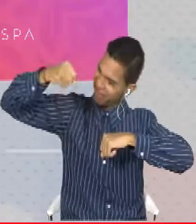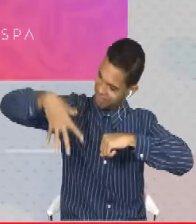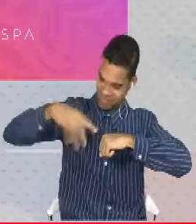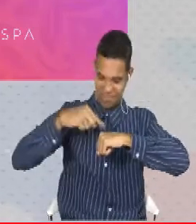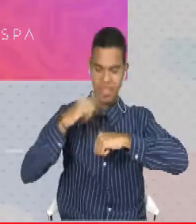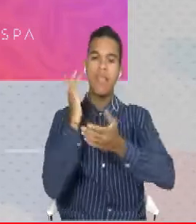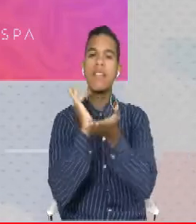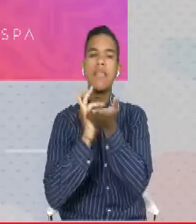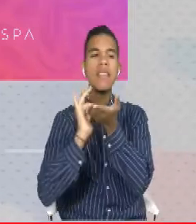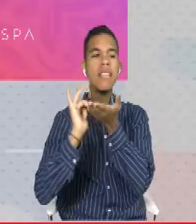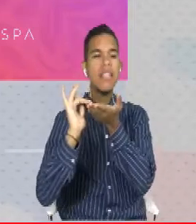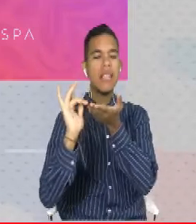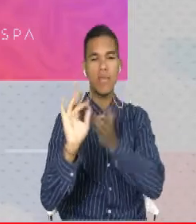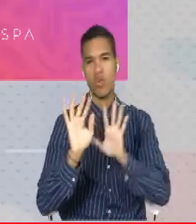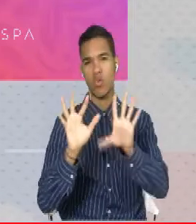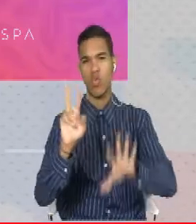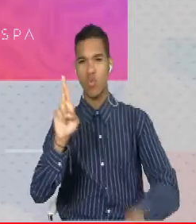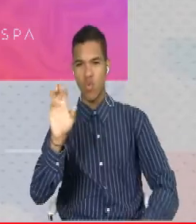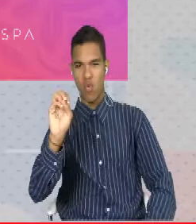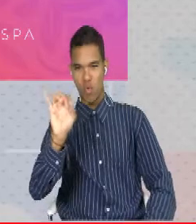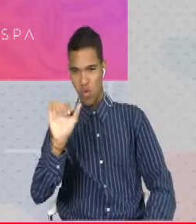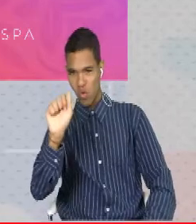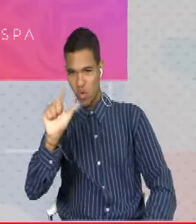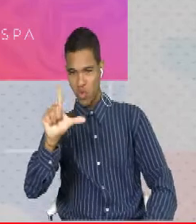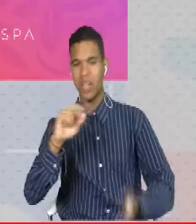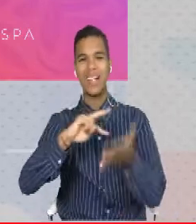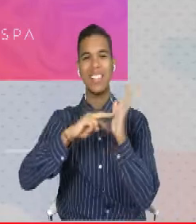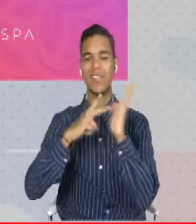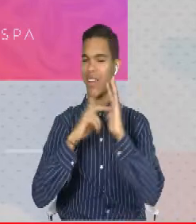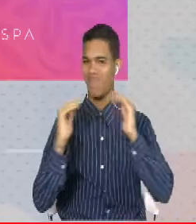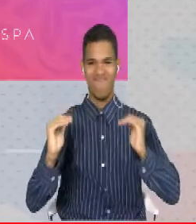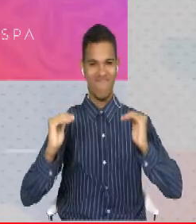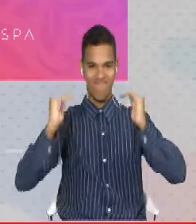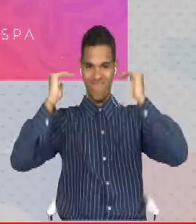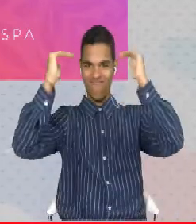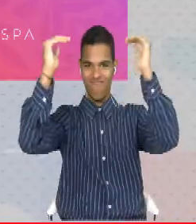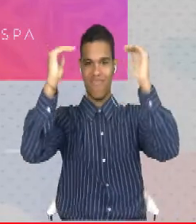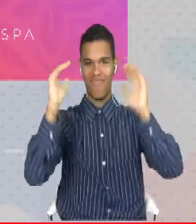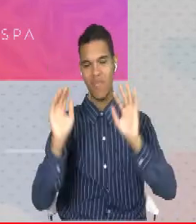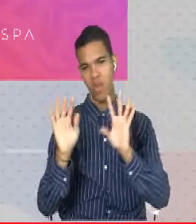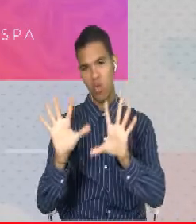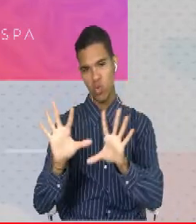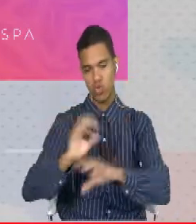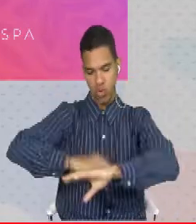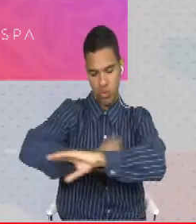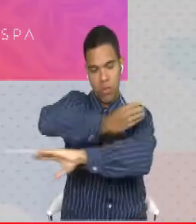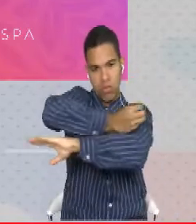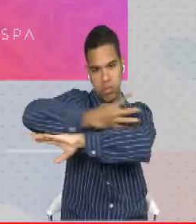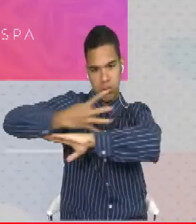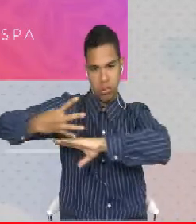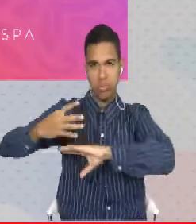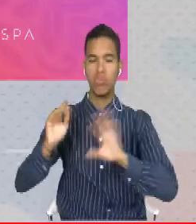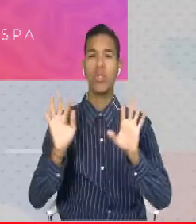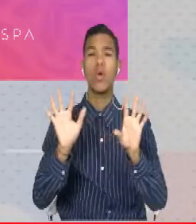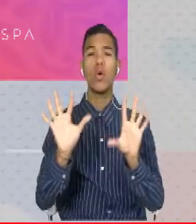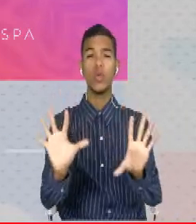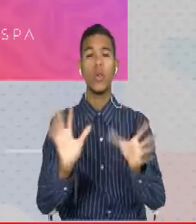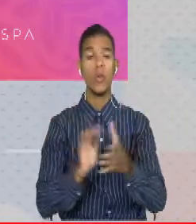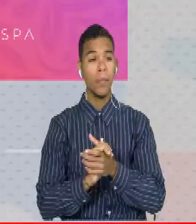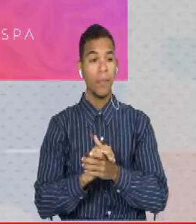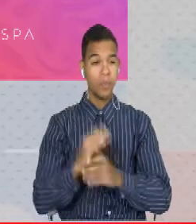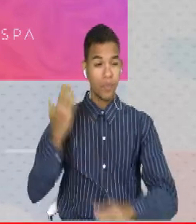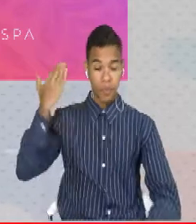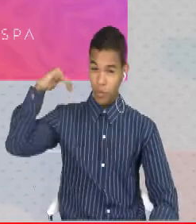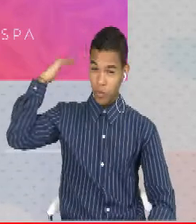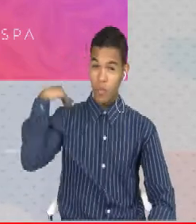El Estrella, sí, esa es nuestra estrella, sí, nuestra gran corona, es el Royal en efecto borrador. Y que de hecho tuvimos un